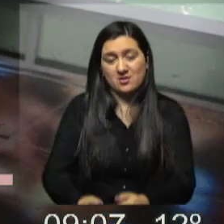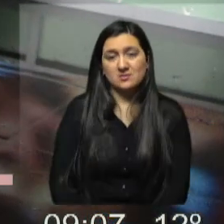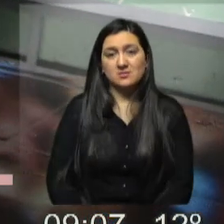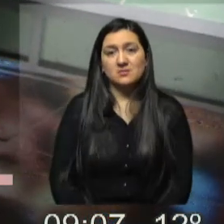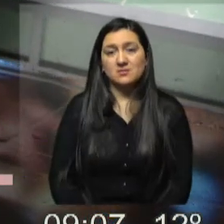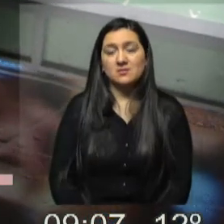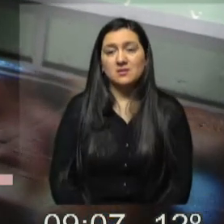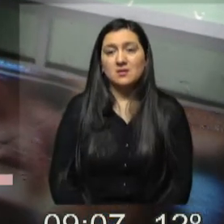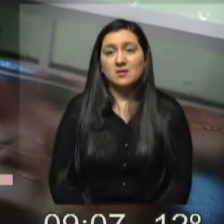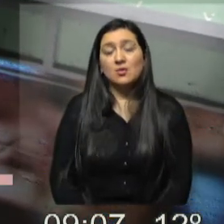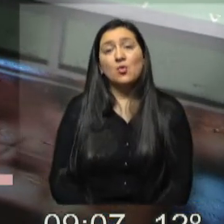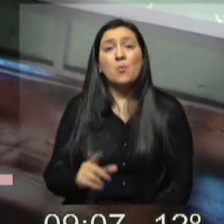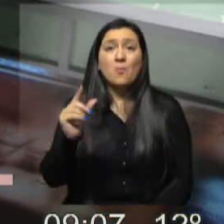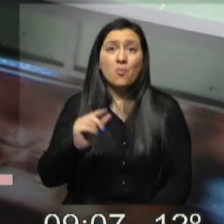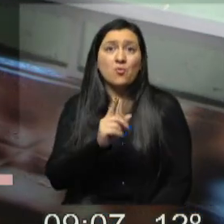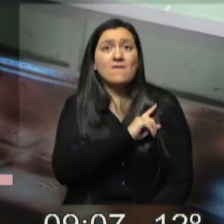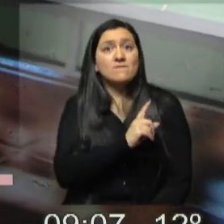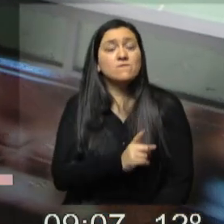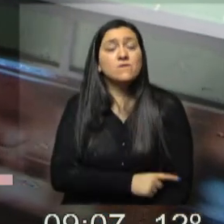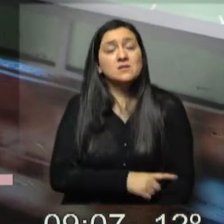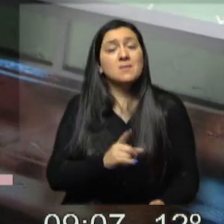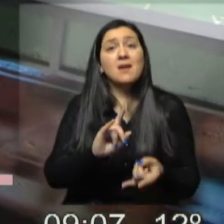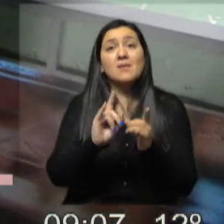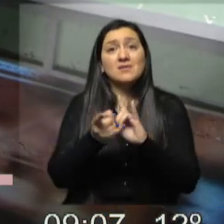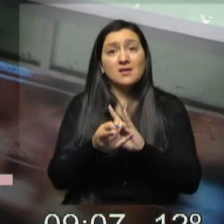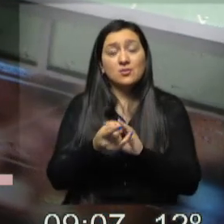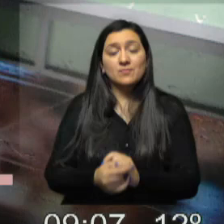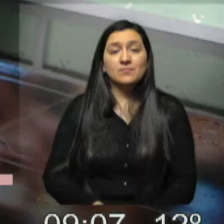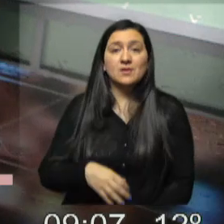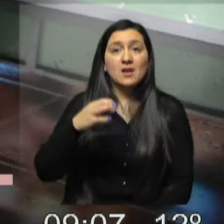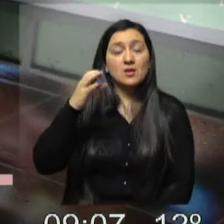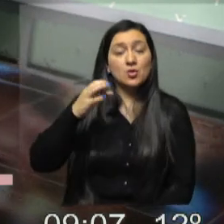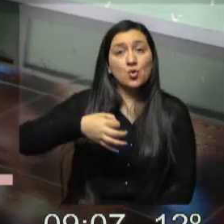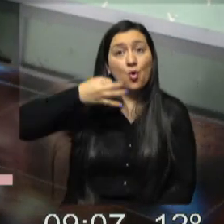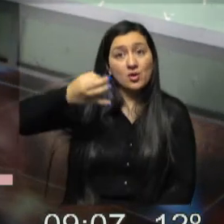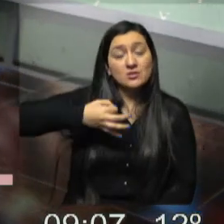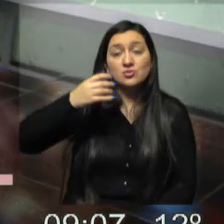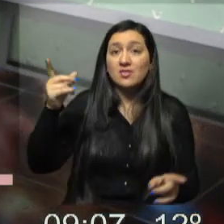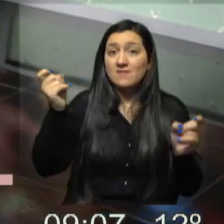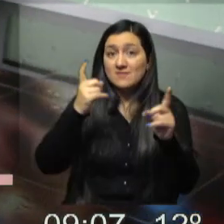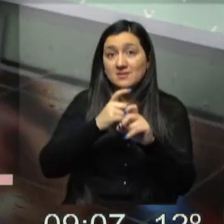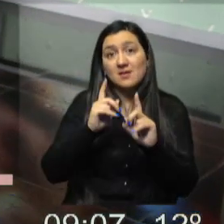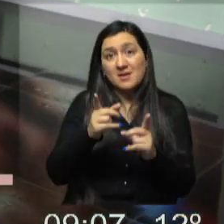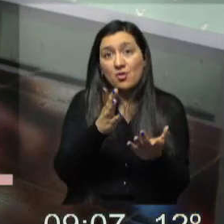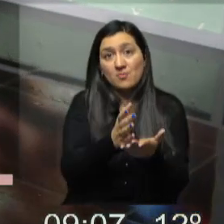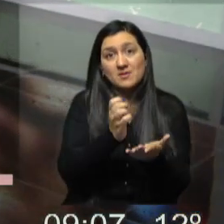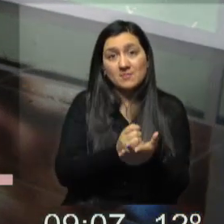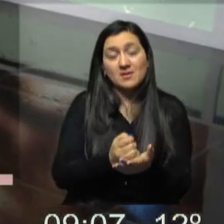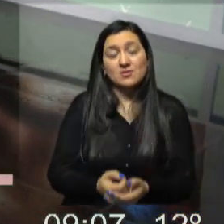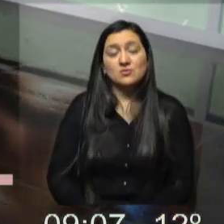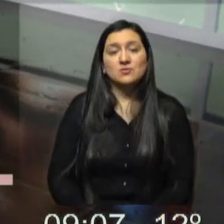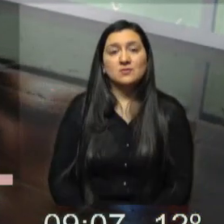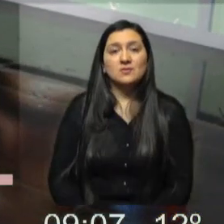o relativamente poca fuerza a nivel parlamentario, en el Congreso está difícil, y también a nivel de los estados, ¿no? Sí, y